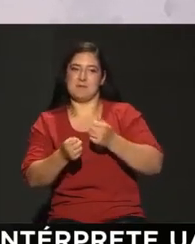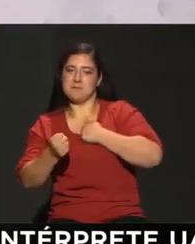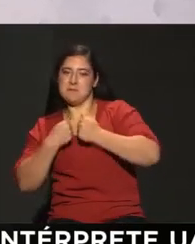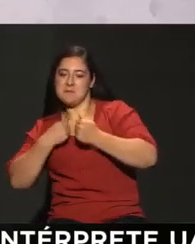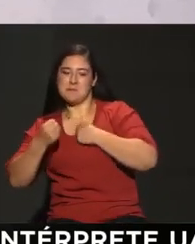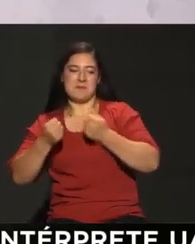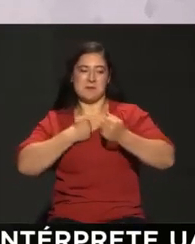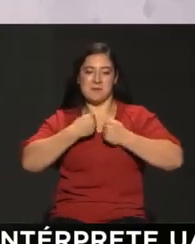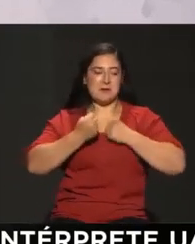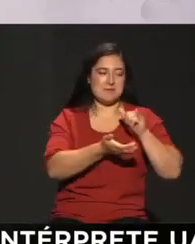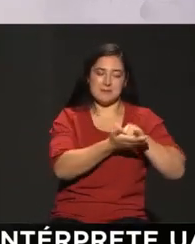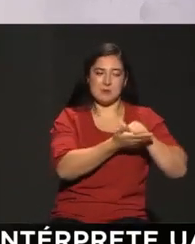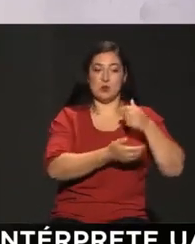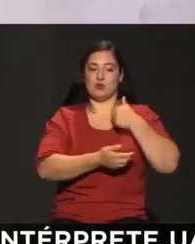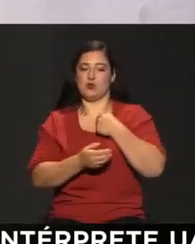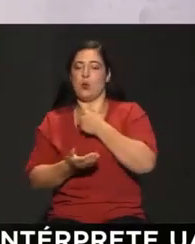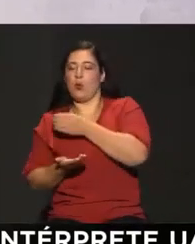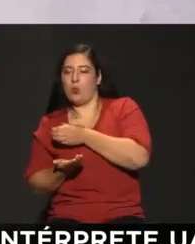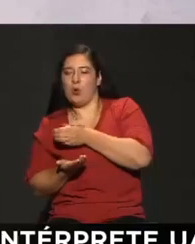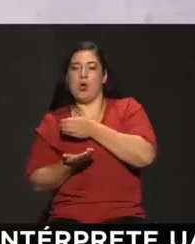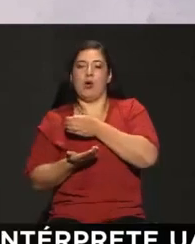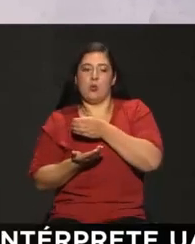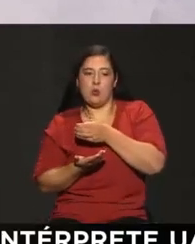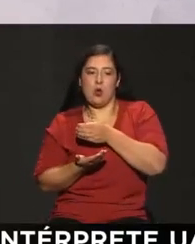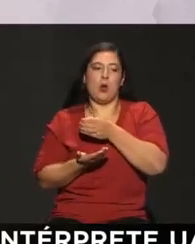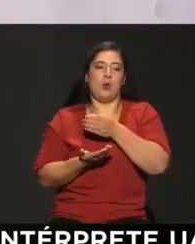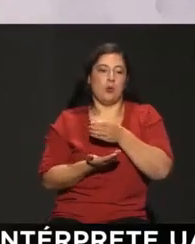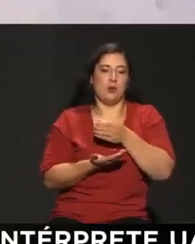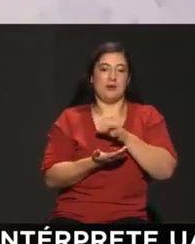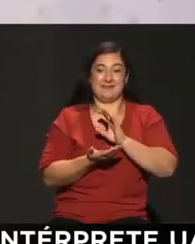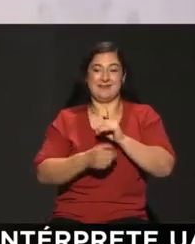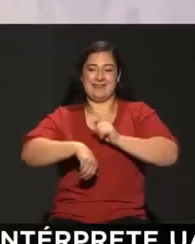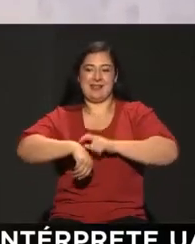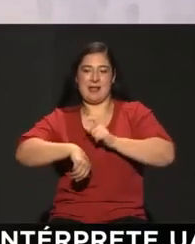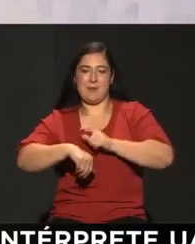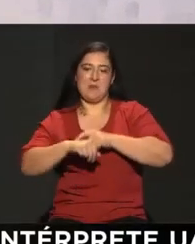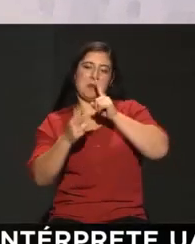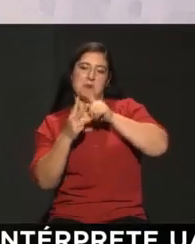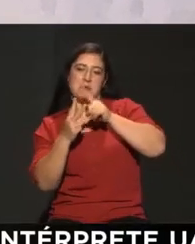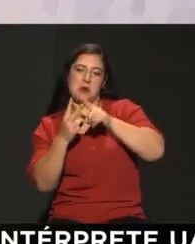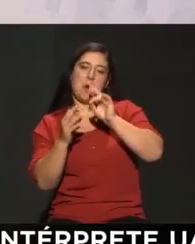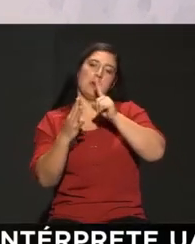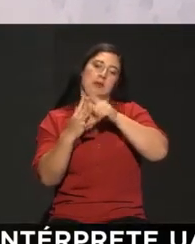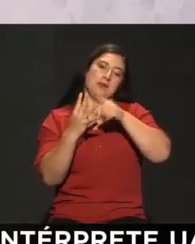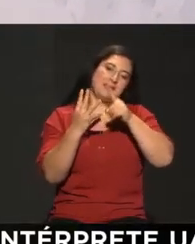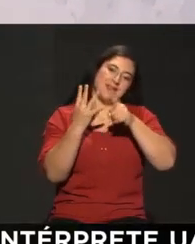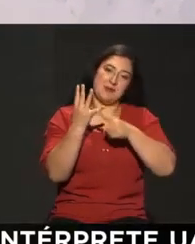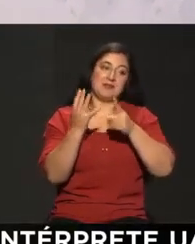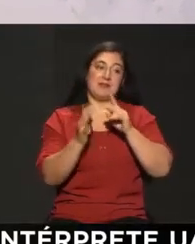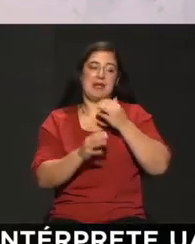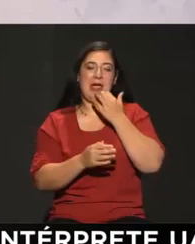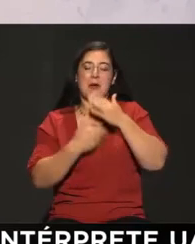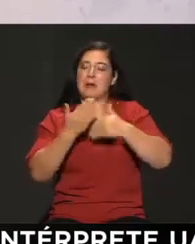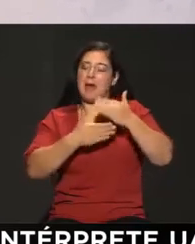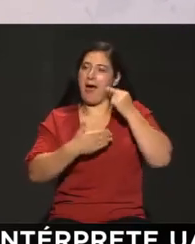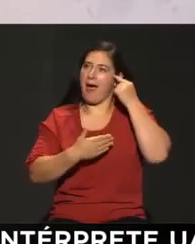con las botellas. Listo. Y así podemos ir jugando en casa, cambiando, cambiando todo lo que queramos hasta que suene algo que realmente decimos, yo quiero componer una canción con